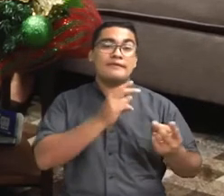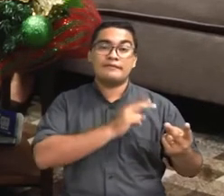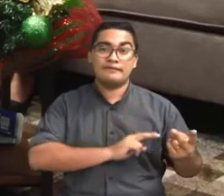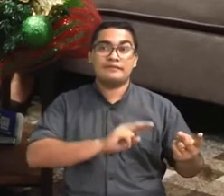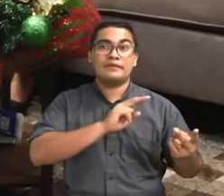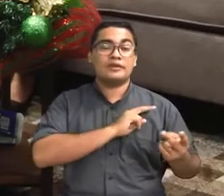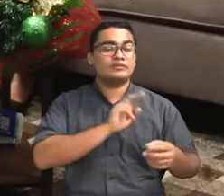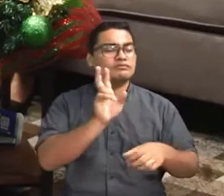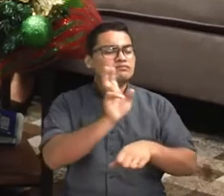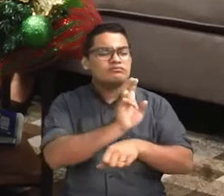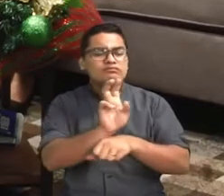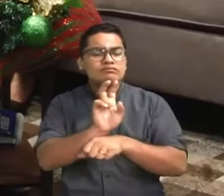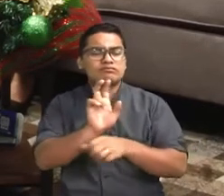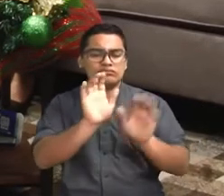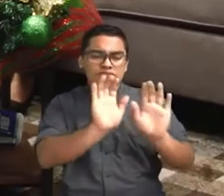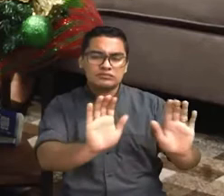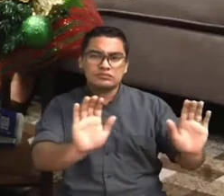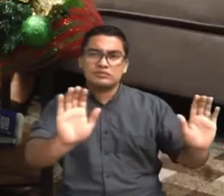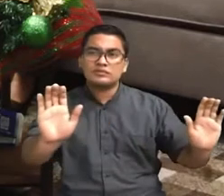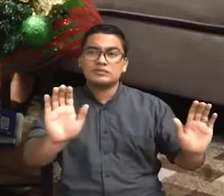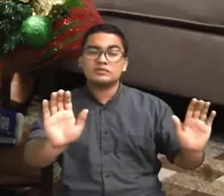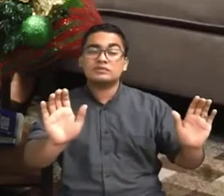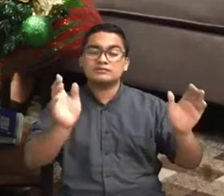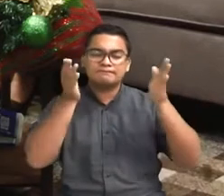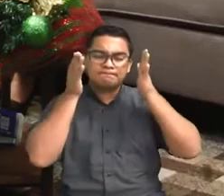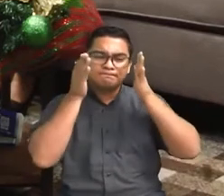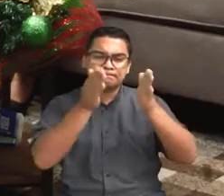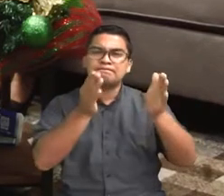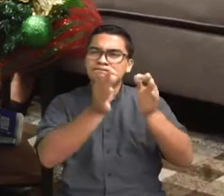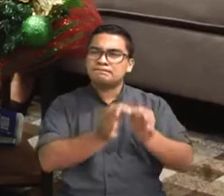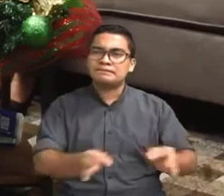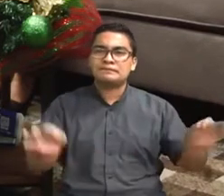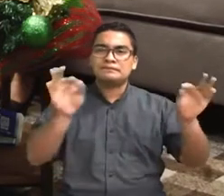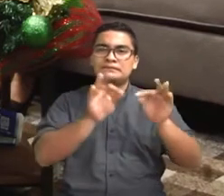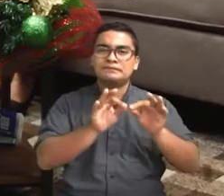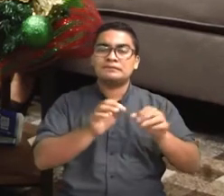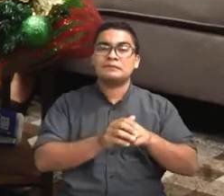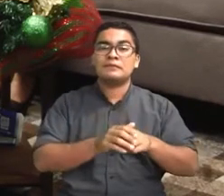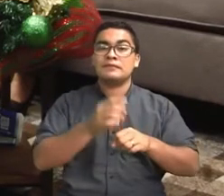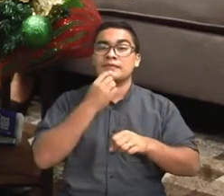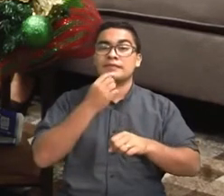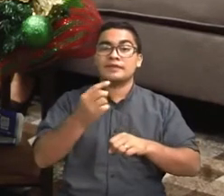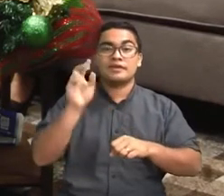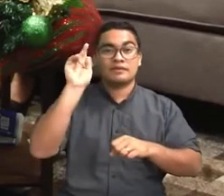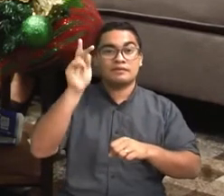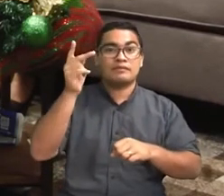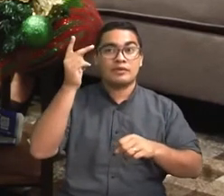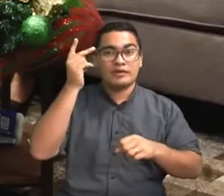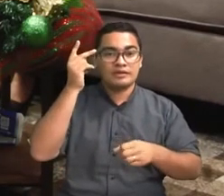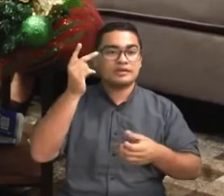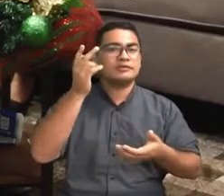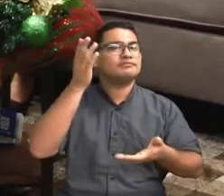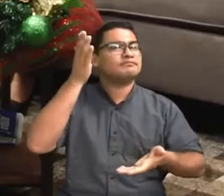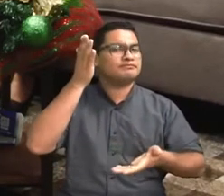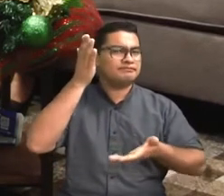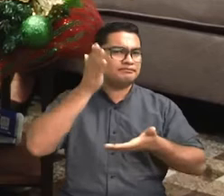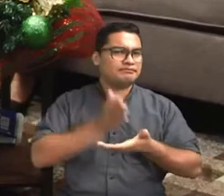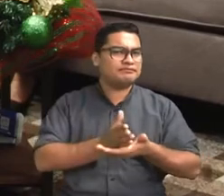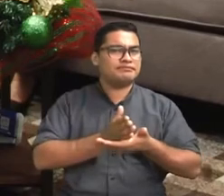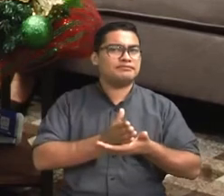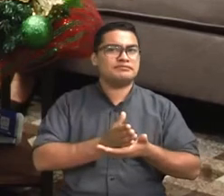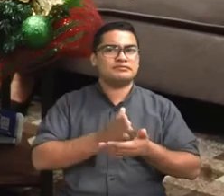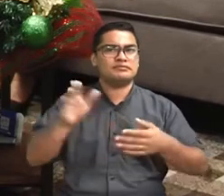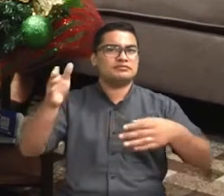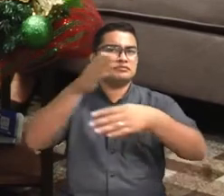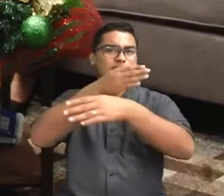superior del niño y de la niña. Es decir, que dentro de las políticas que se definen, dentro de